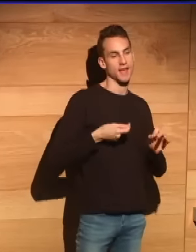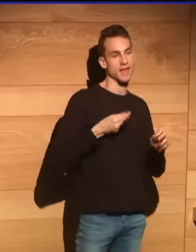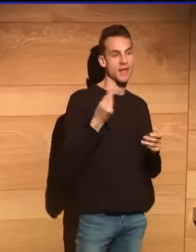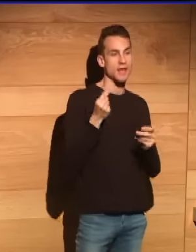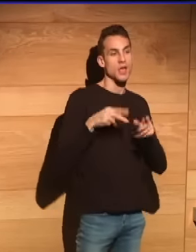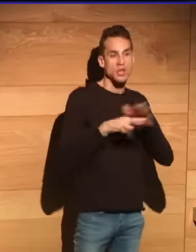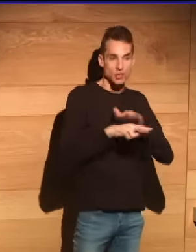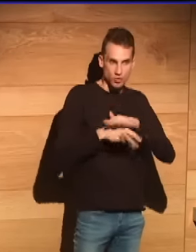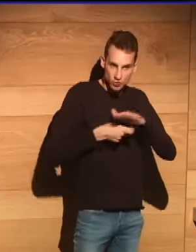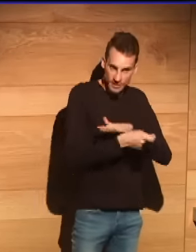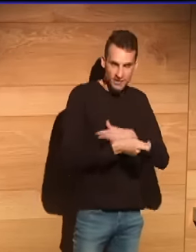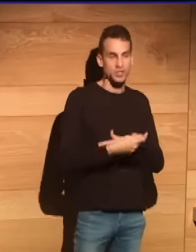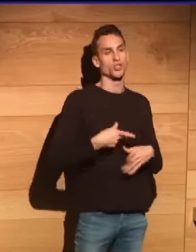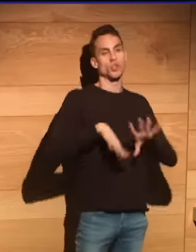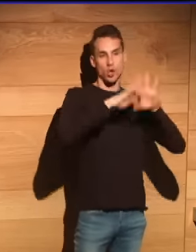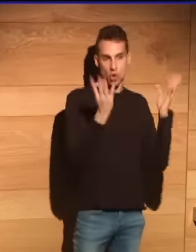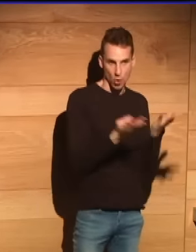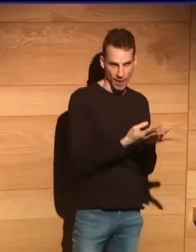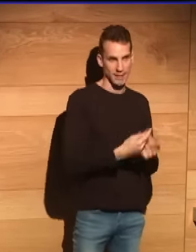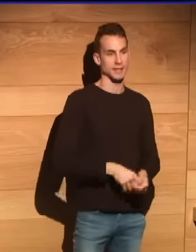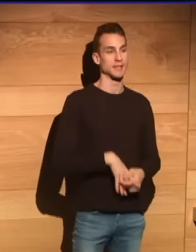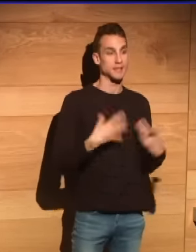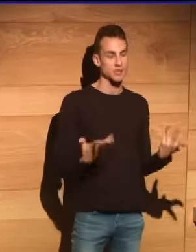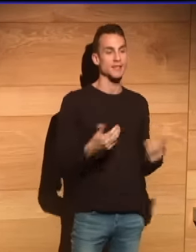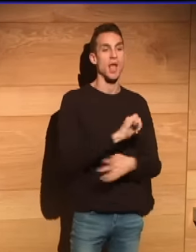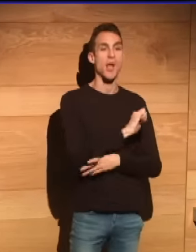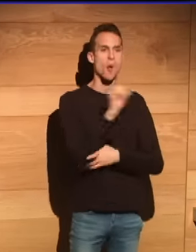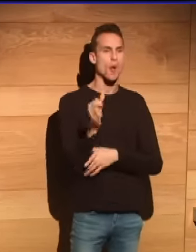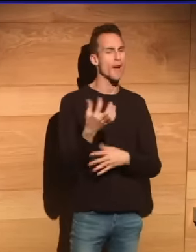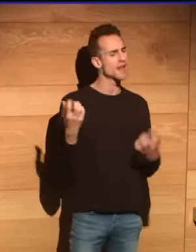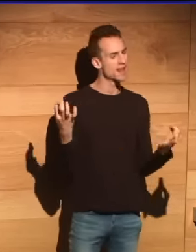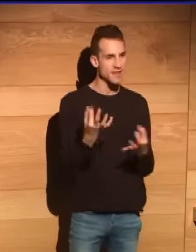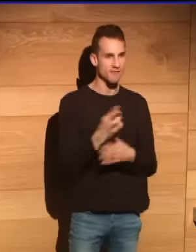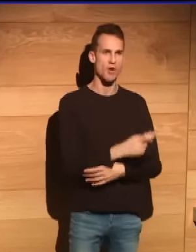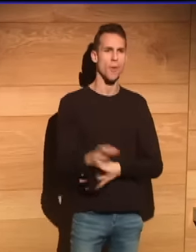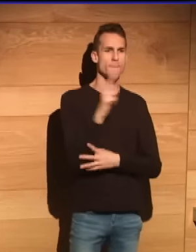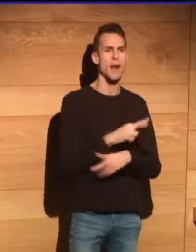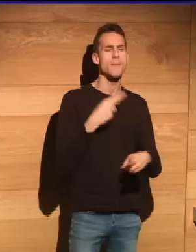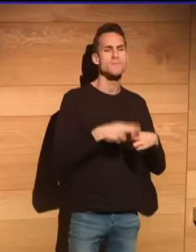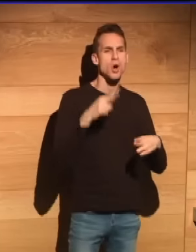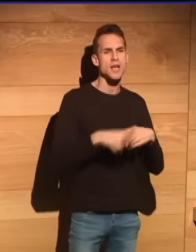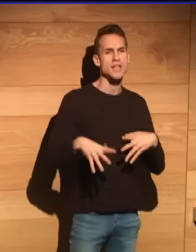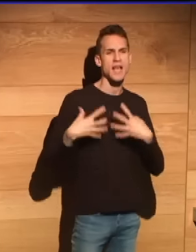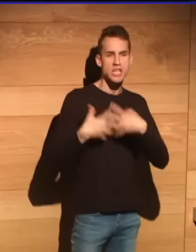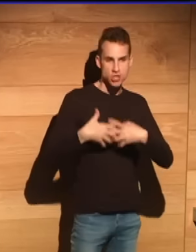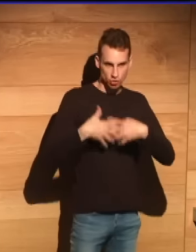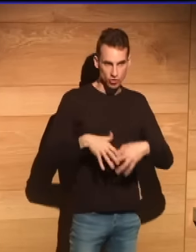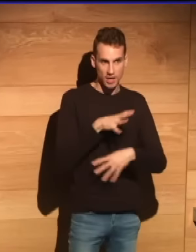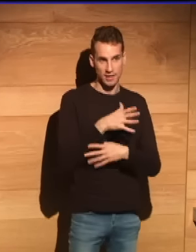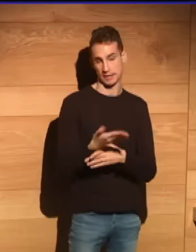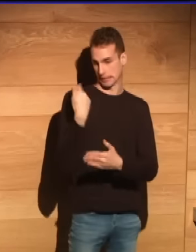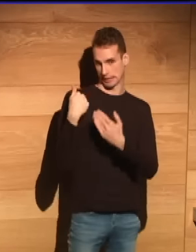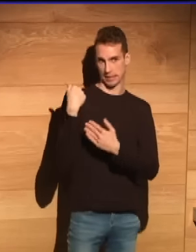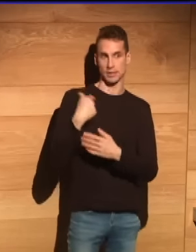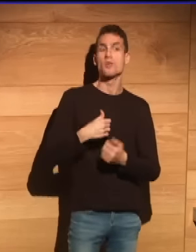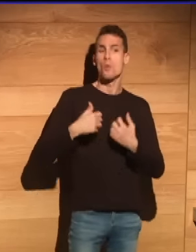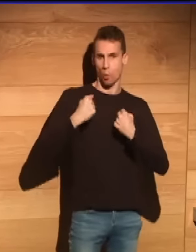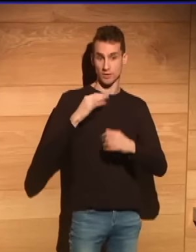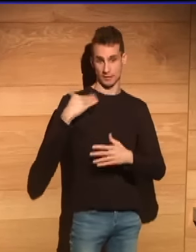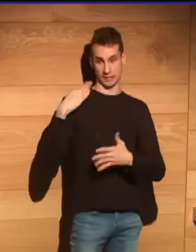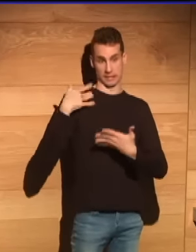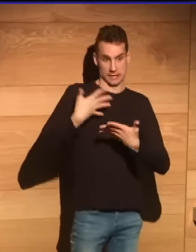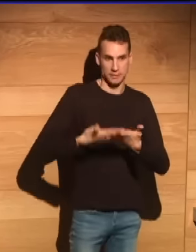terceros países. Por tanto, Europa debe de recuperar sus políticas industriales, en lo que siempre hemos sido fuertes en nuestra industria, pero